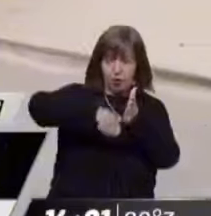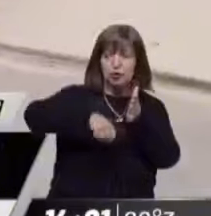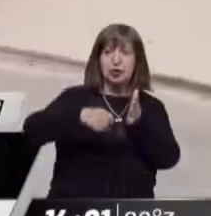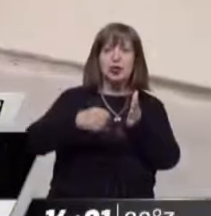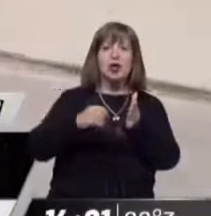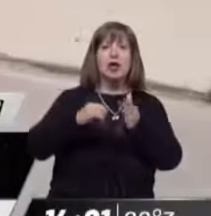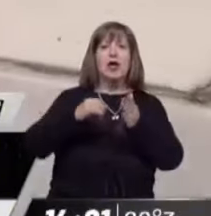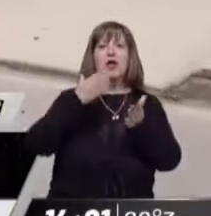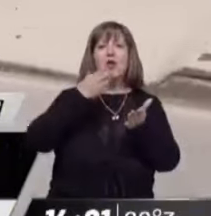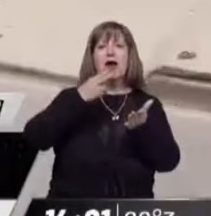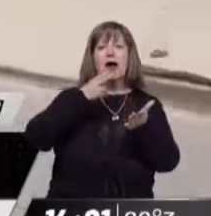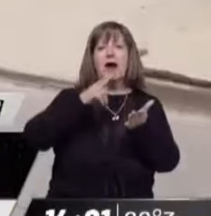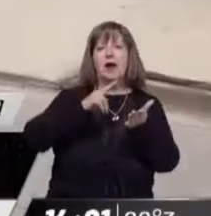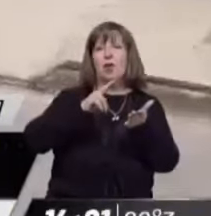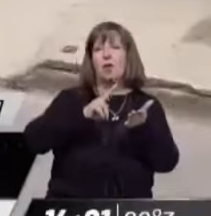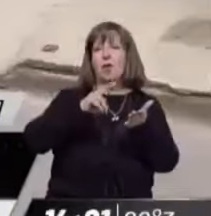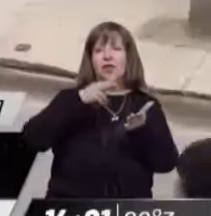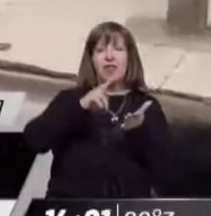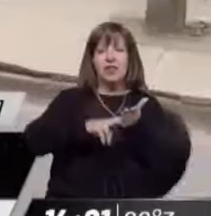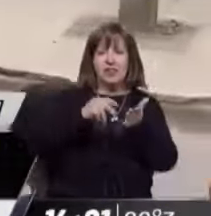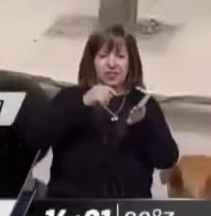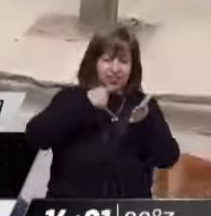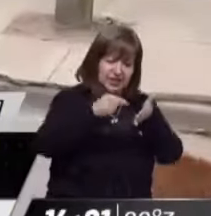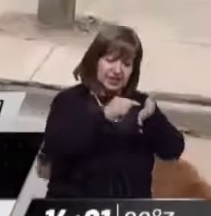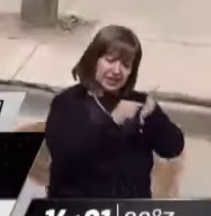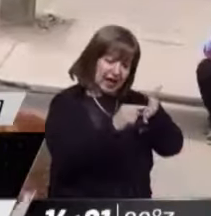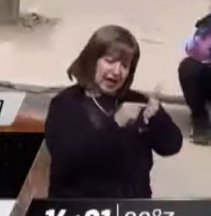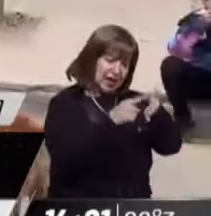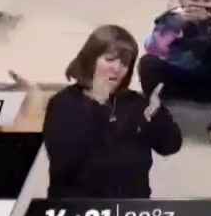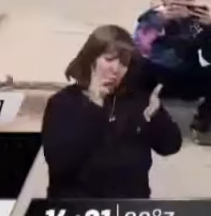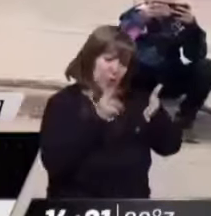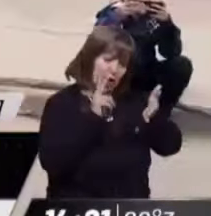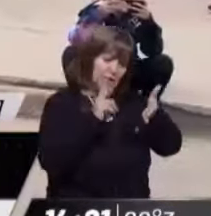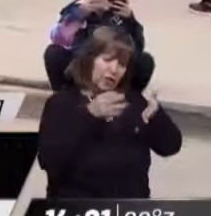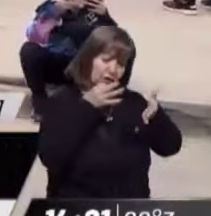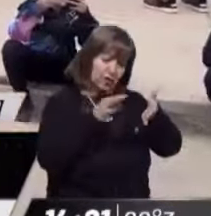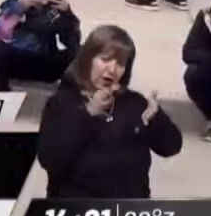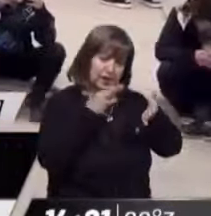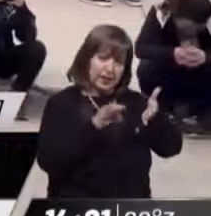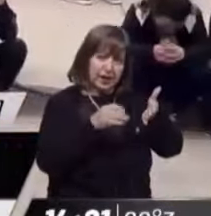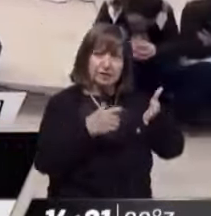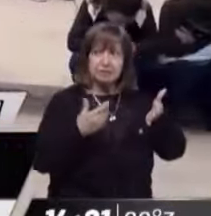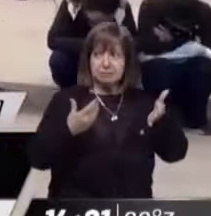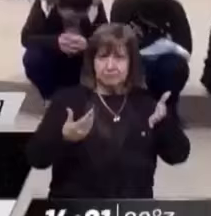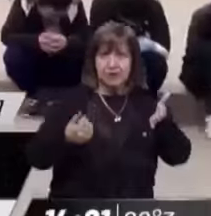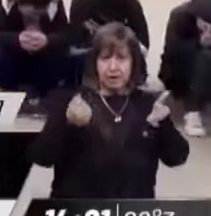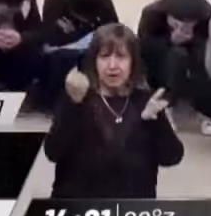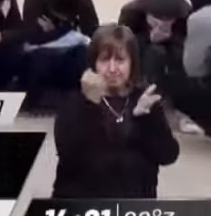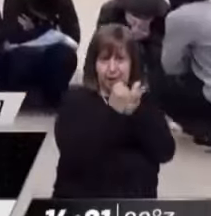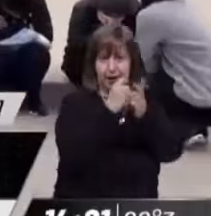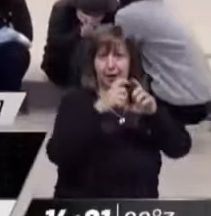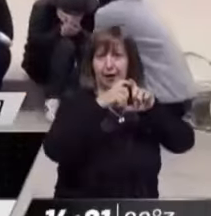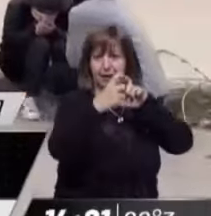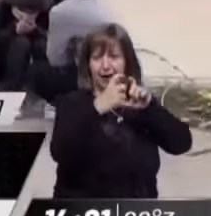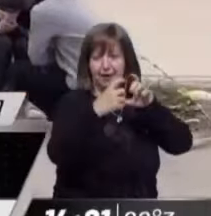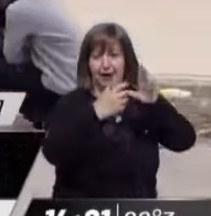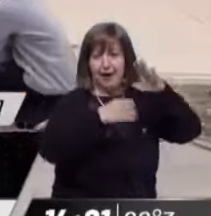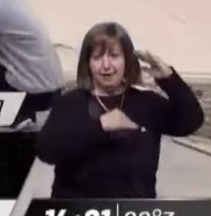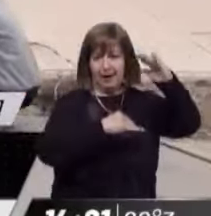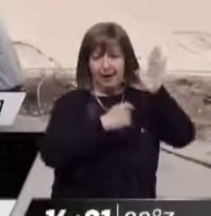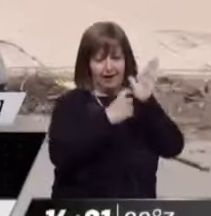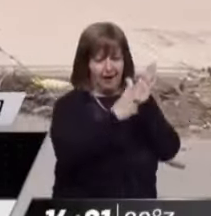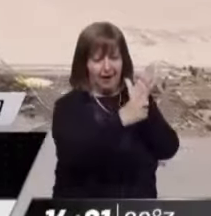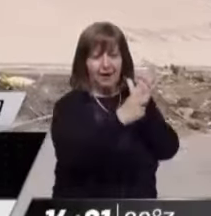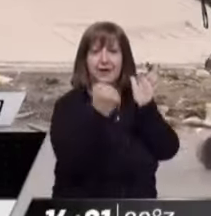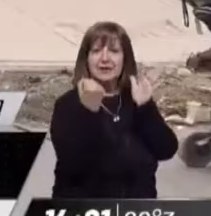una declaración jurada donde dice ahí mismo que no se puede vender y la caja lo remarca en la posición de la